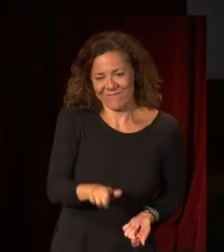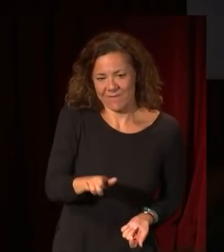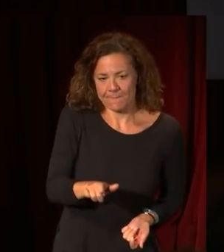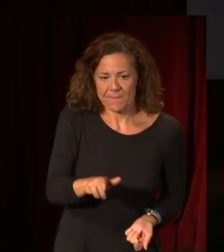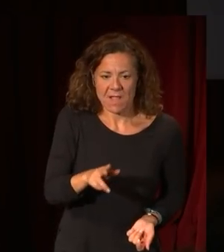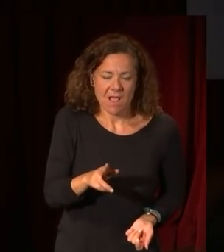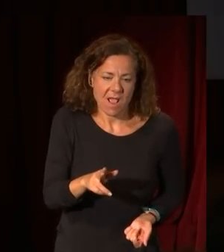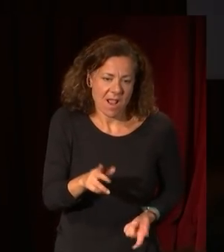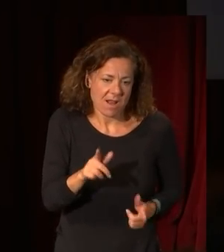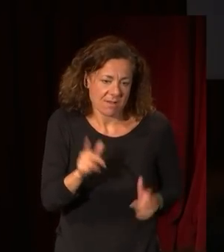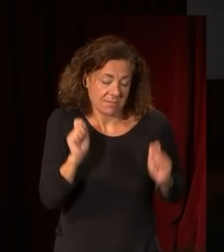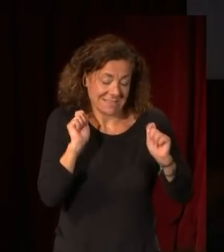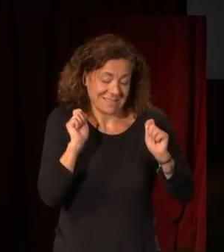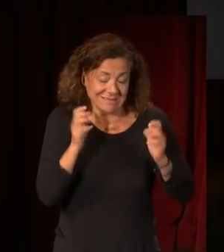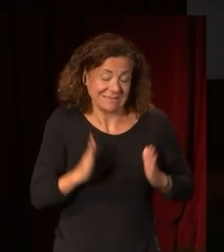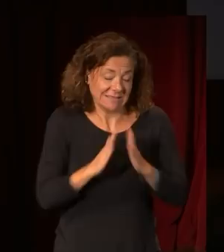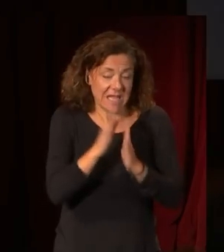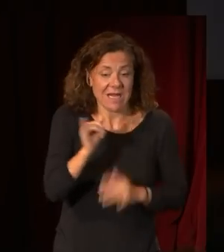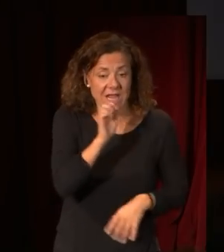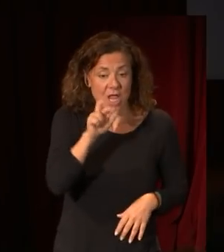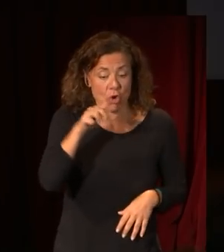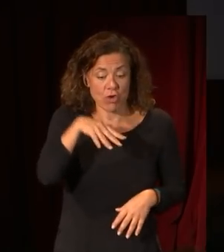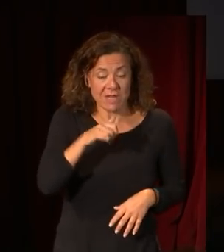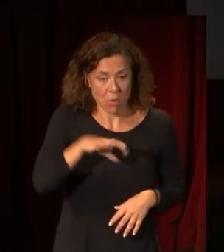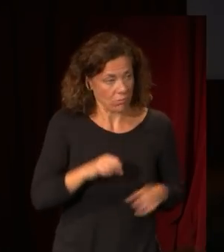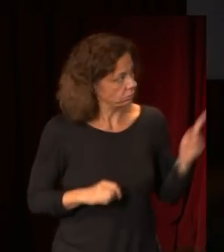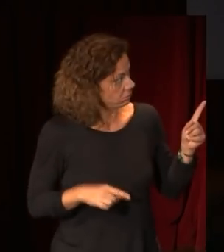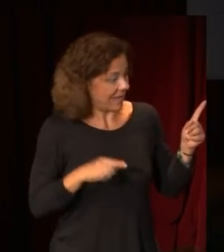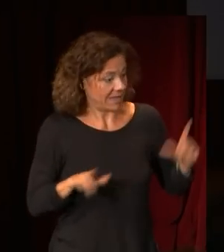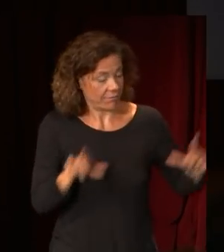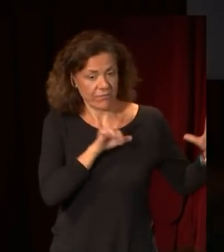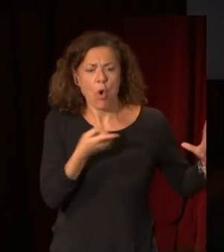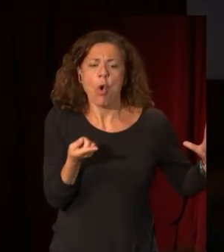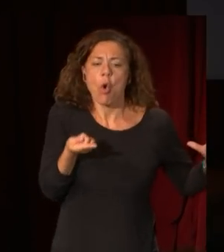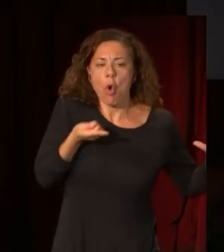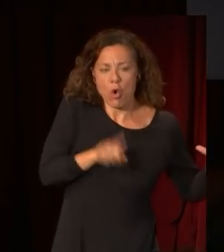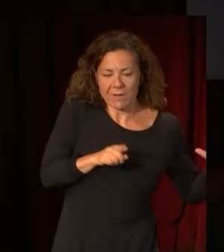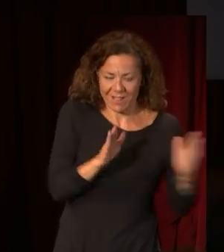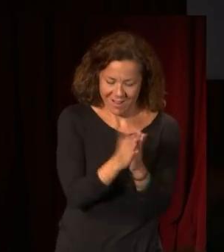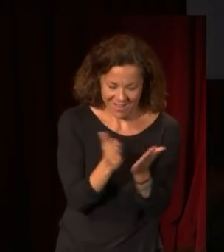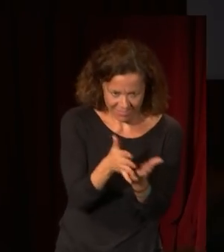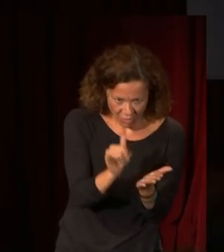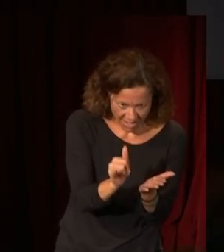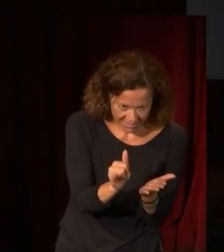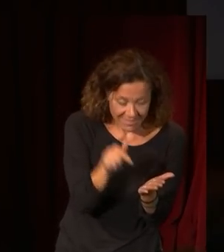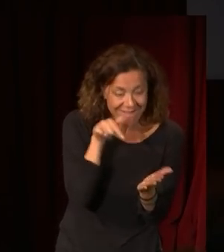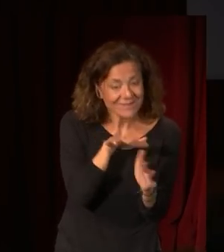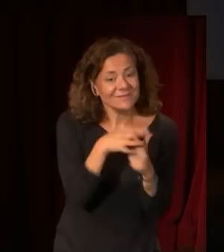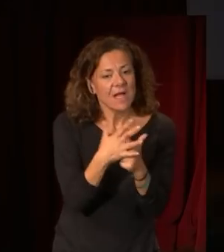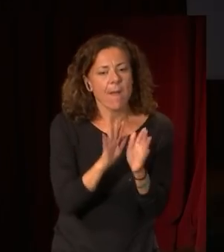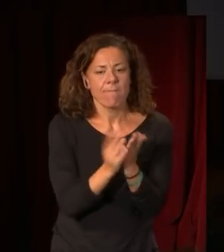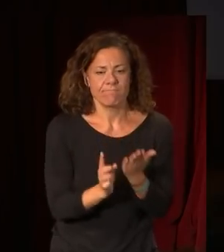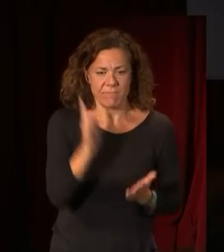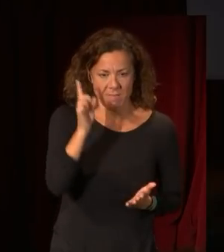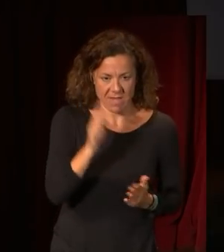humanista por excelencia que es san jerónimo un san jerónimo que aquí no se nos aparece otra vez con un libro este caso la biblia es